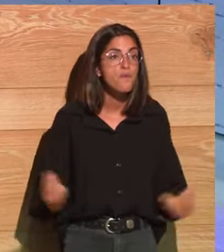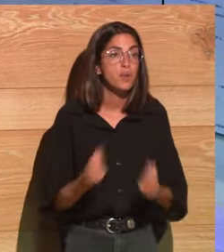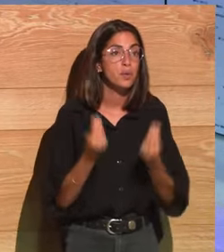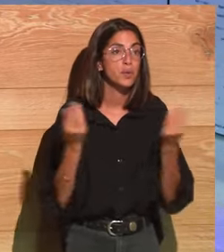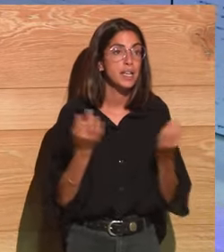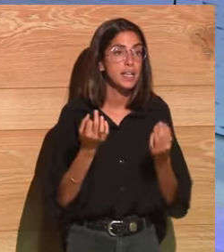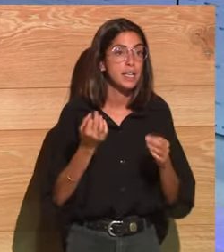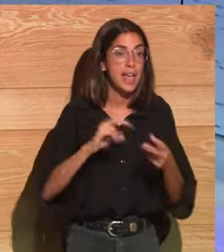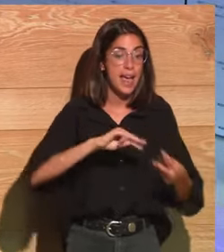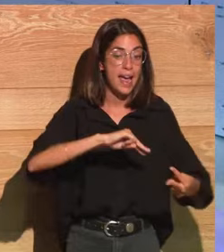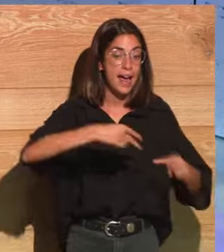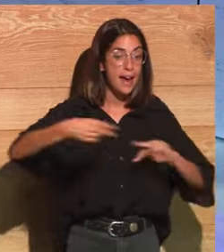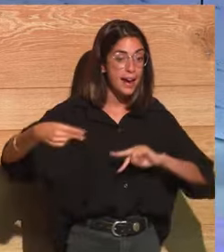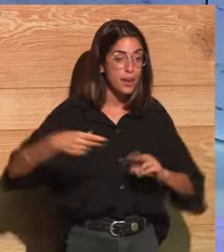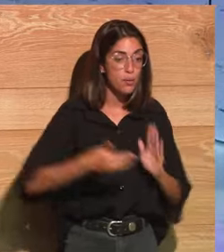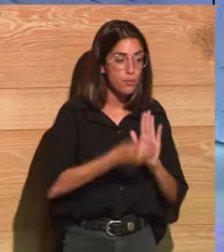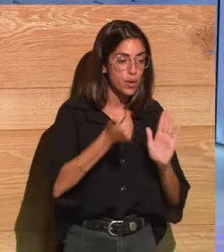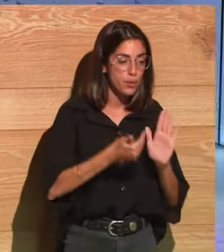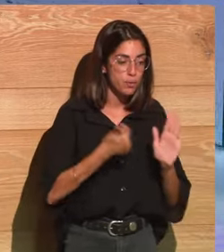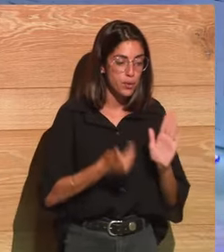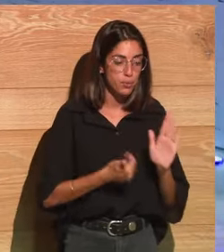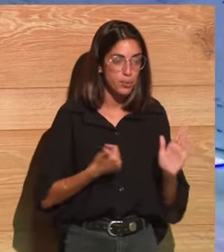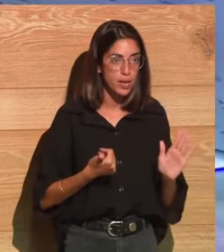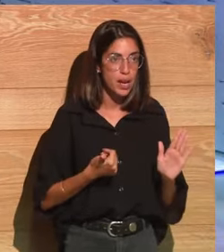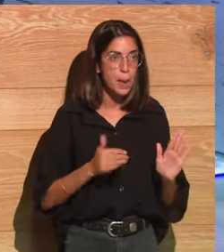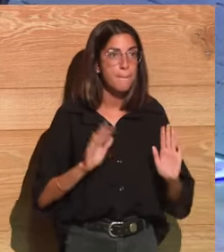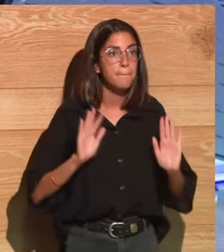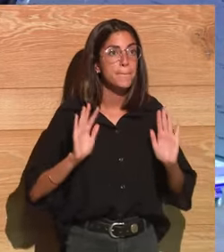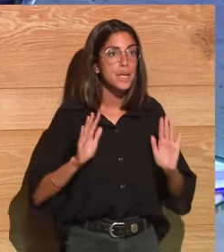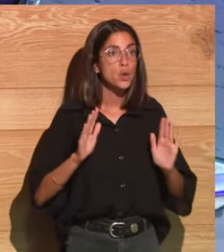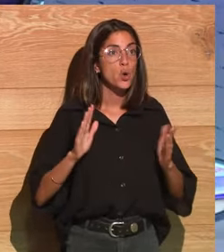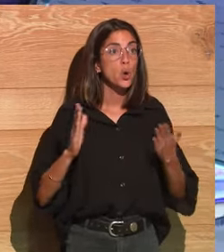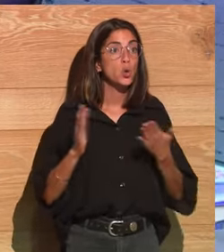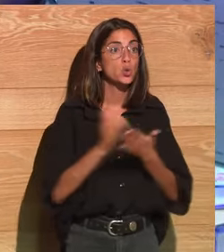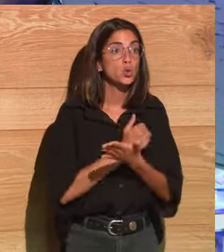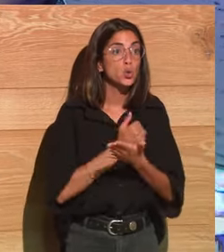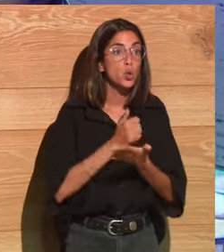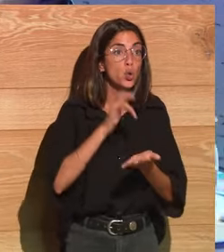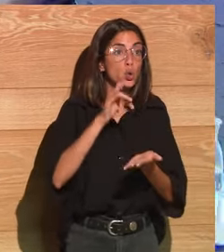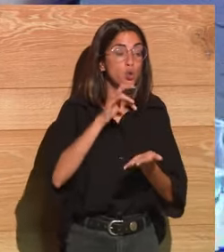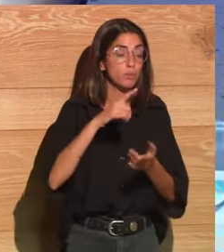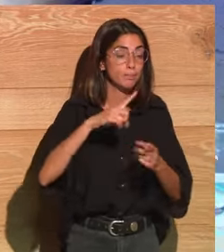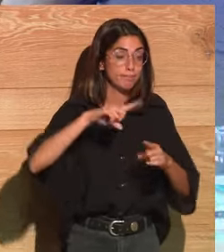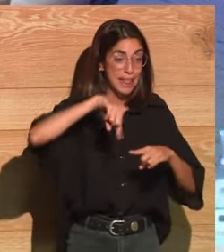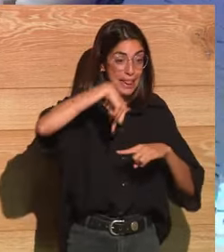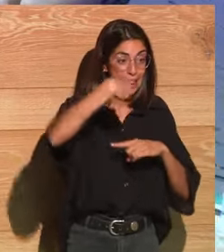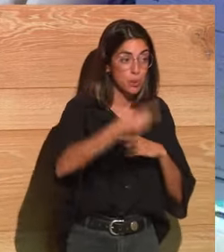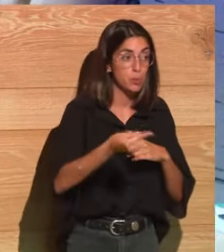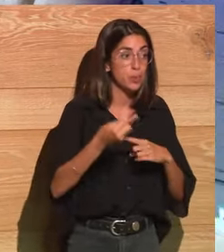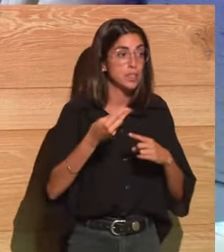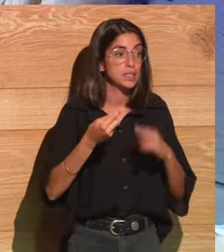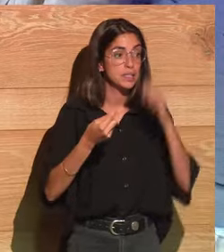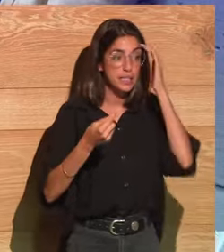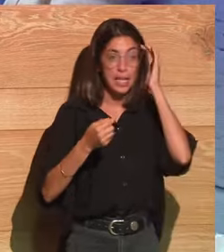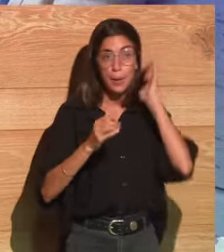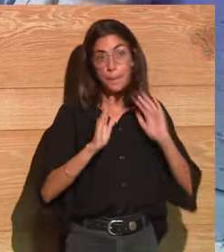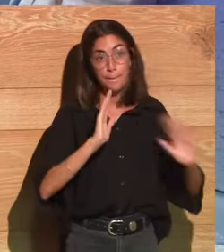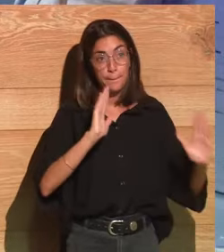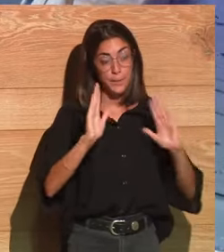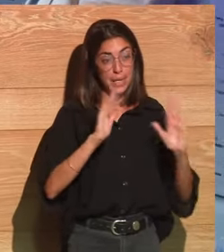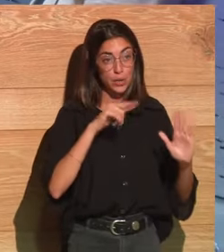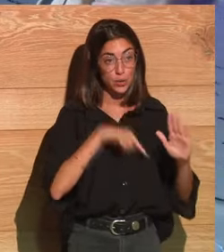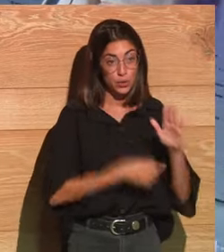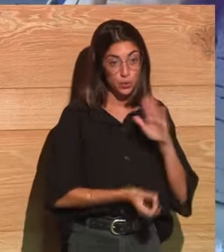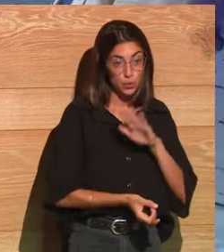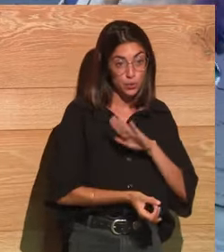gen o favorece otro que haga que perduren. Ahora, todo lo que pasa después de haber pasado ese periodo fértil se queda ahí un